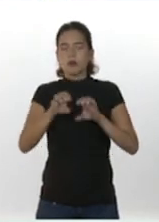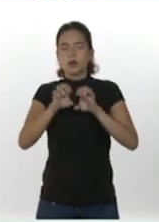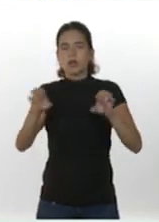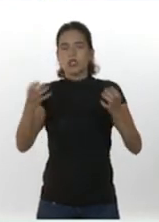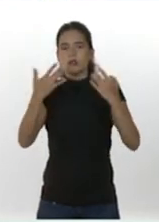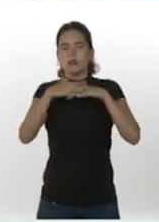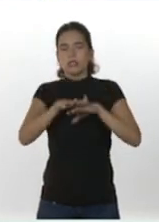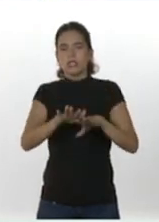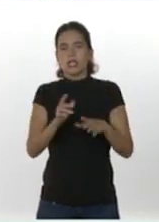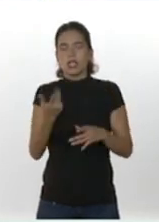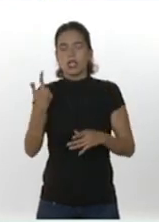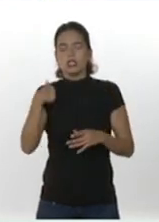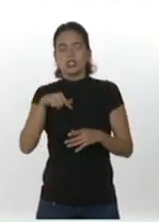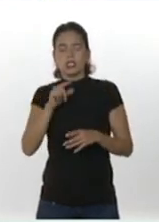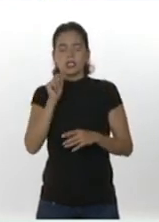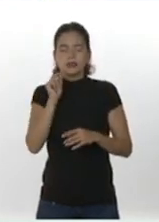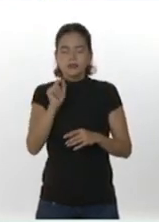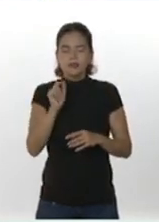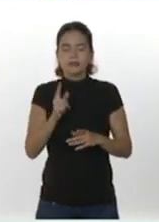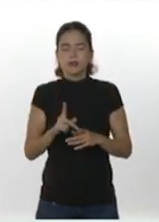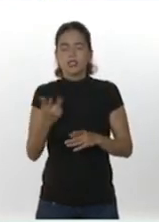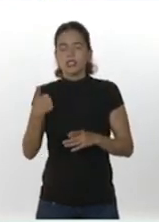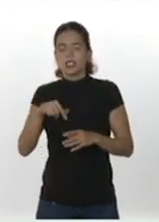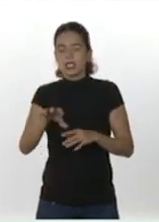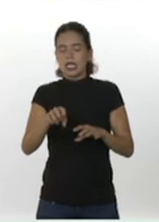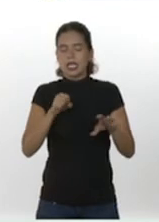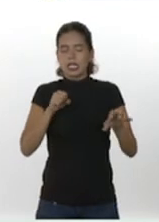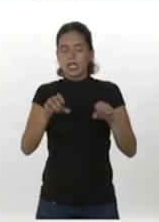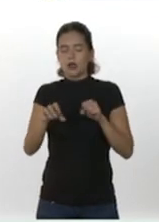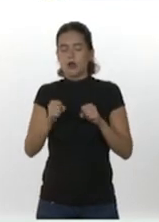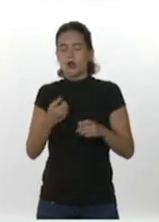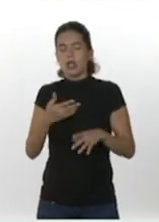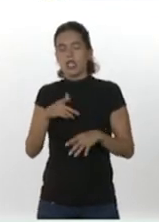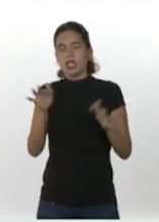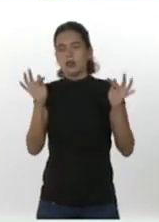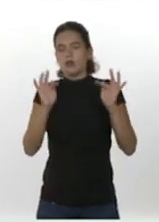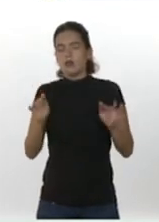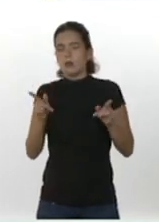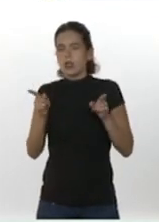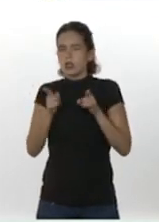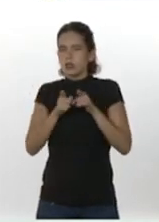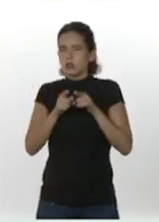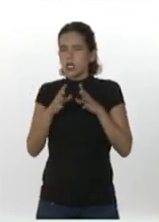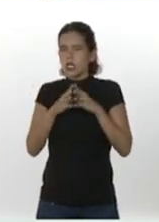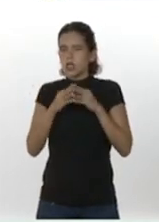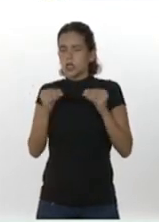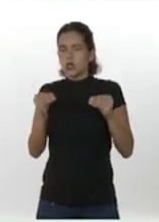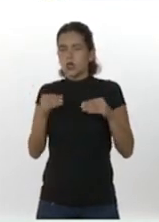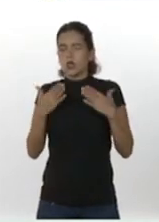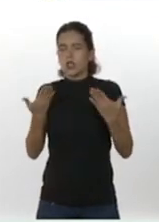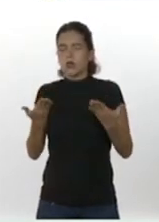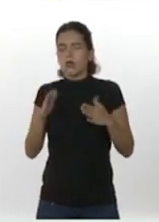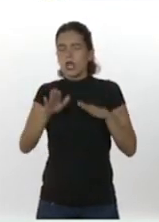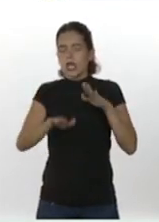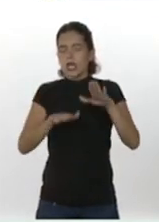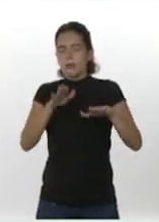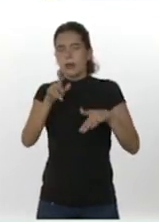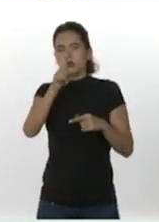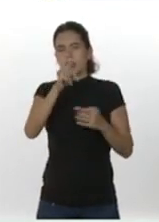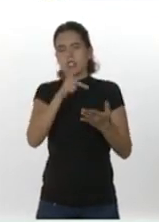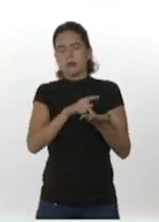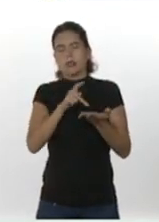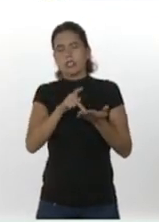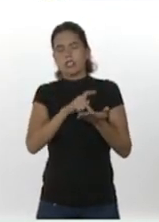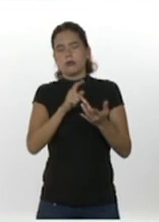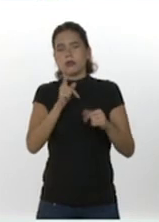integral de egreso tiene la particularidad de que debe recoger, de modo muy resumido, todo lo que fue el paso de ese participante, el